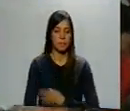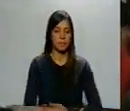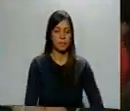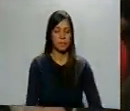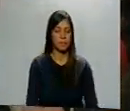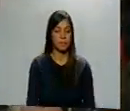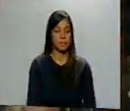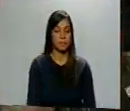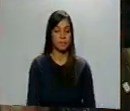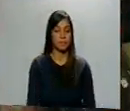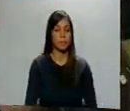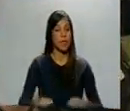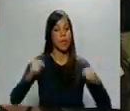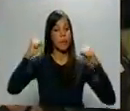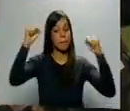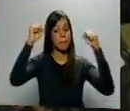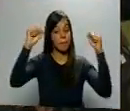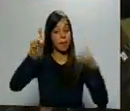¡Viva la patria!